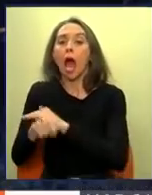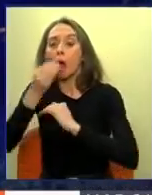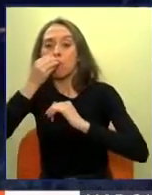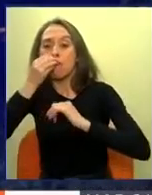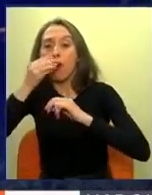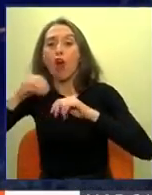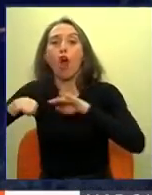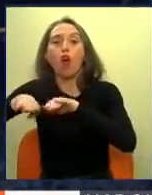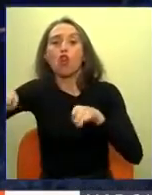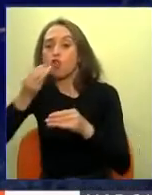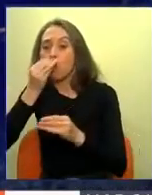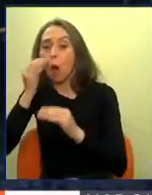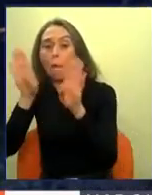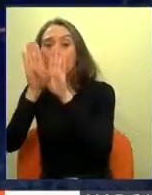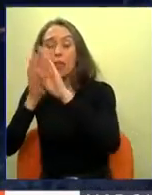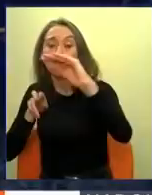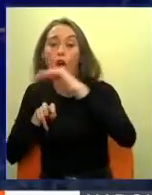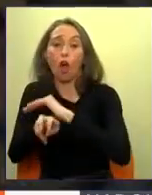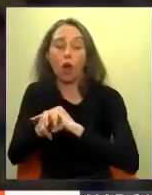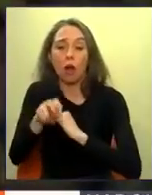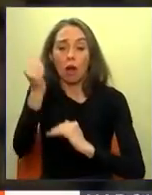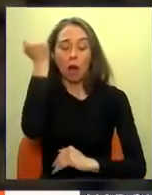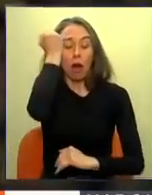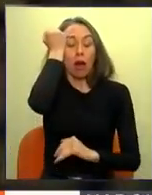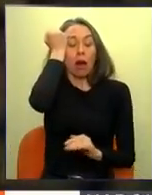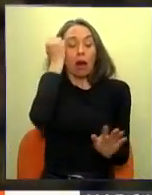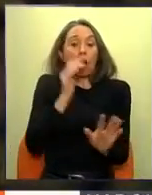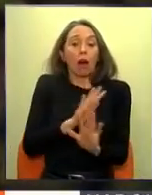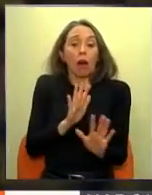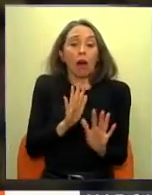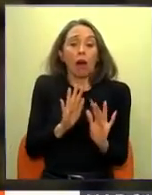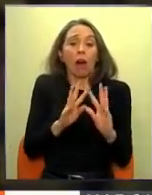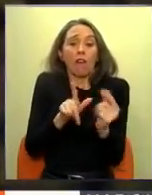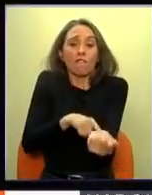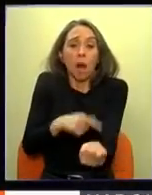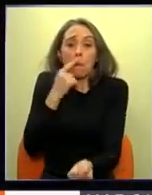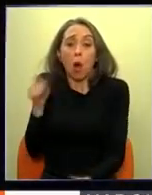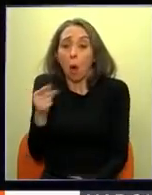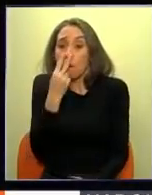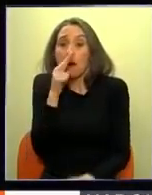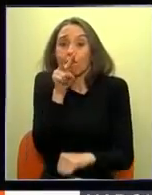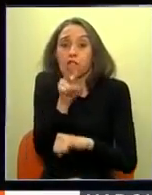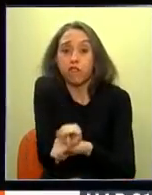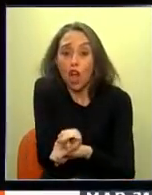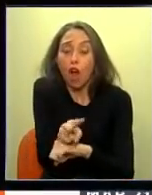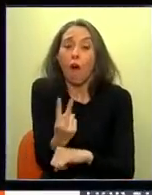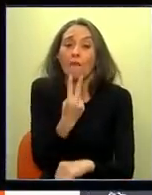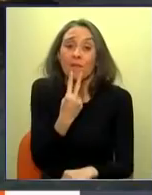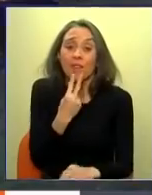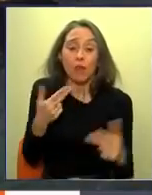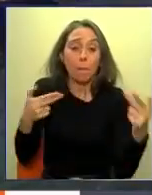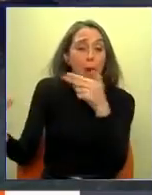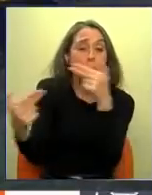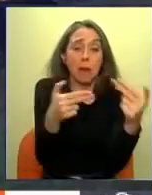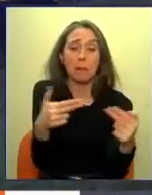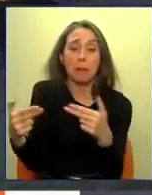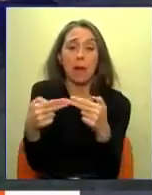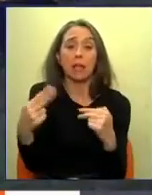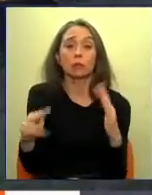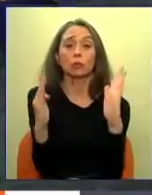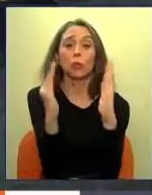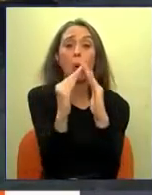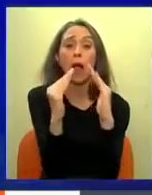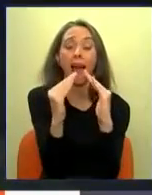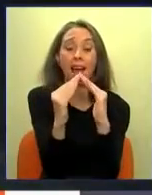aterradora. Aterradora experiencia para él y toda su familia. Presenció y sobrevivió una balacera al interior de su casa